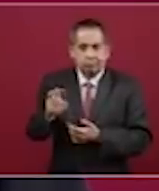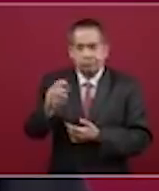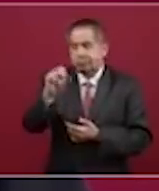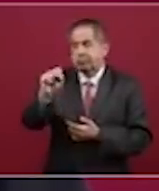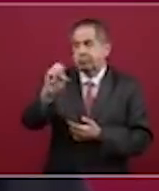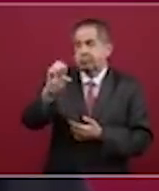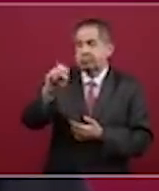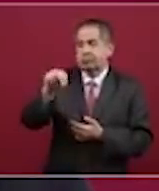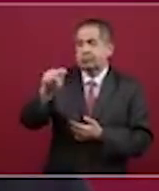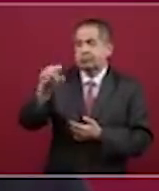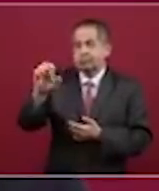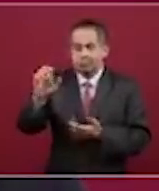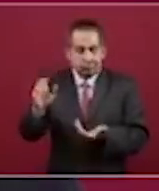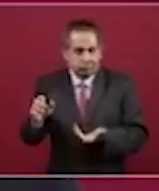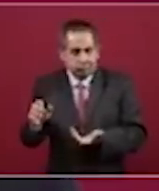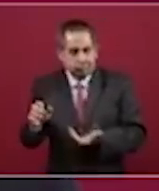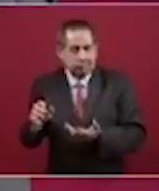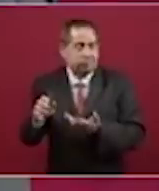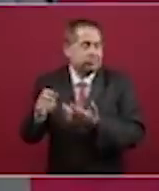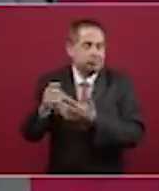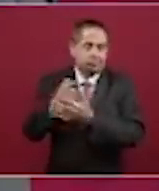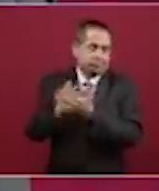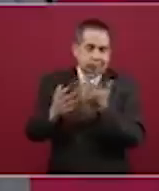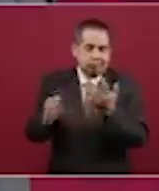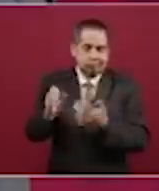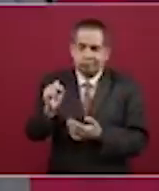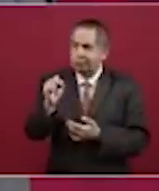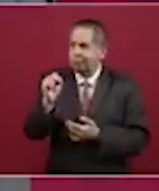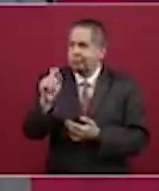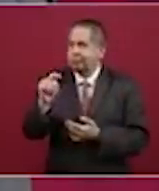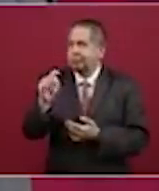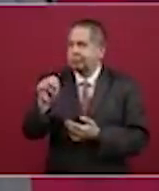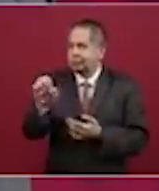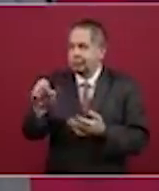CENTE, tendría yo que atender, ¿sí?, a los